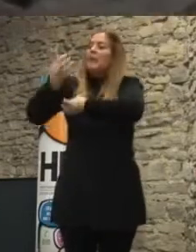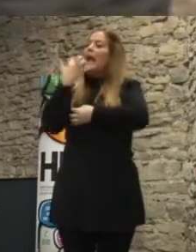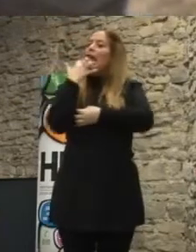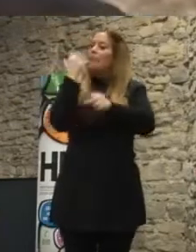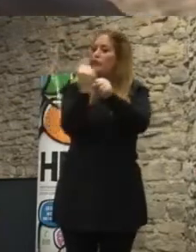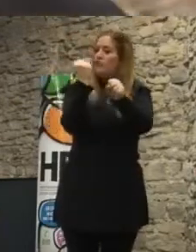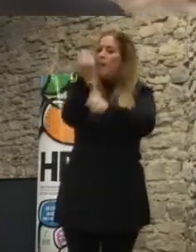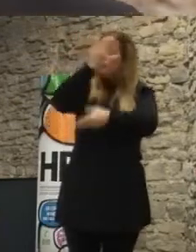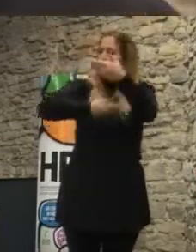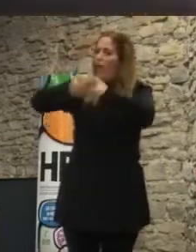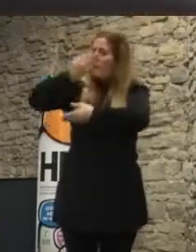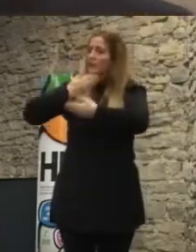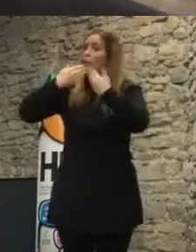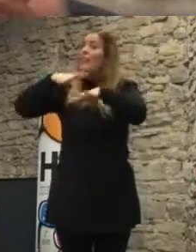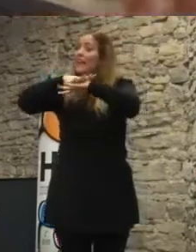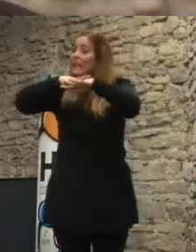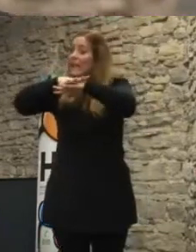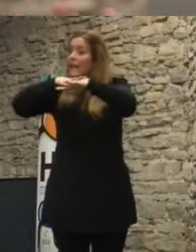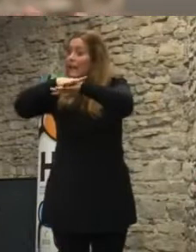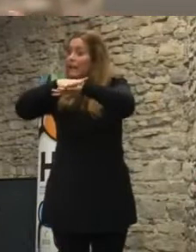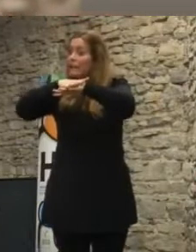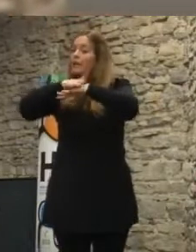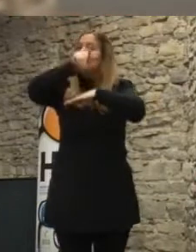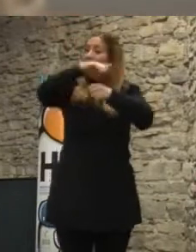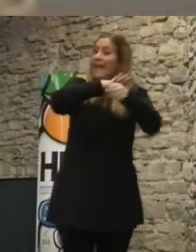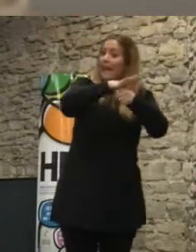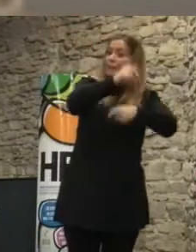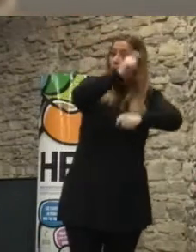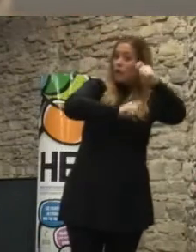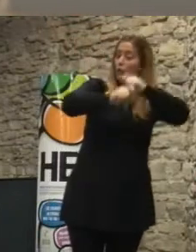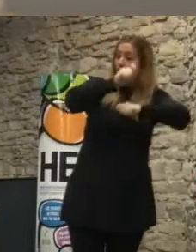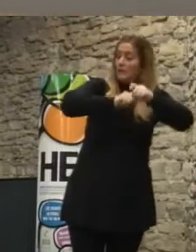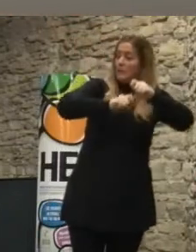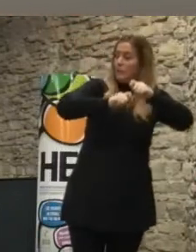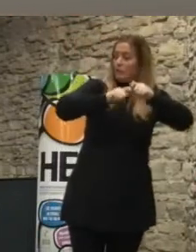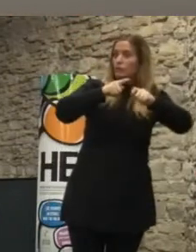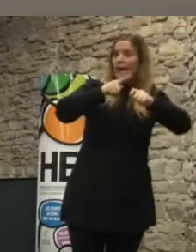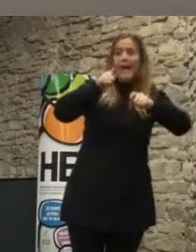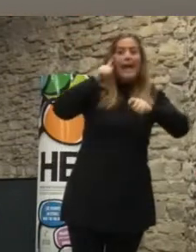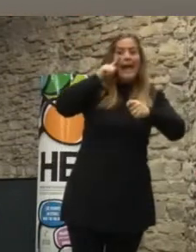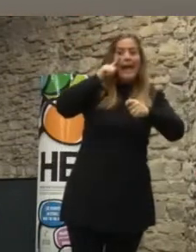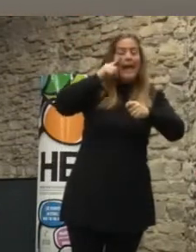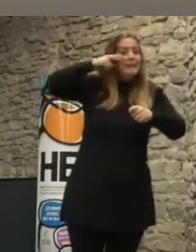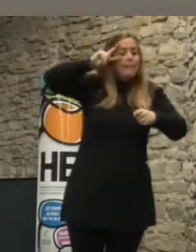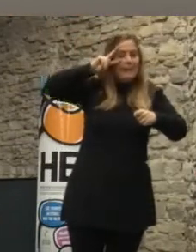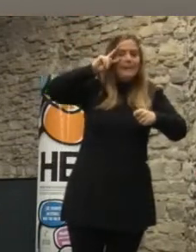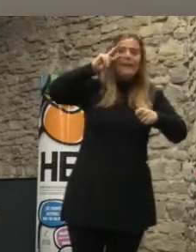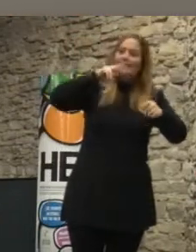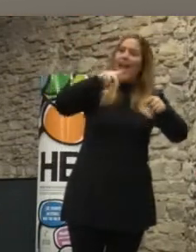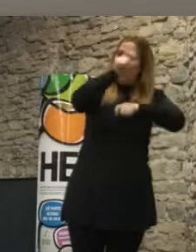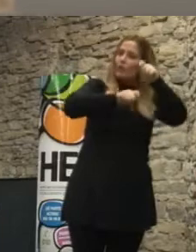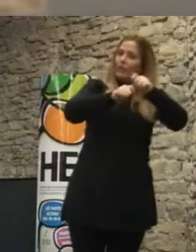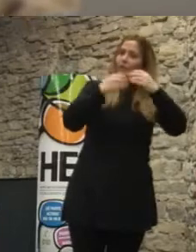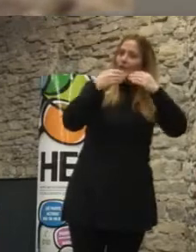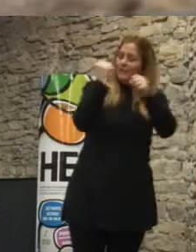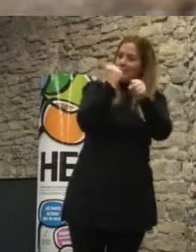trabajo colaborativo en red, tanto desde el ámbito asociativo, es decir, vamos a traer experiencias de asociaciones que están trabajando en red, desde